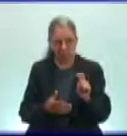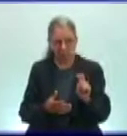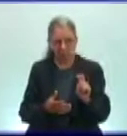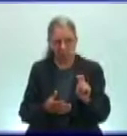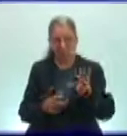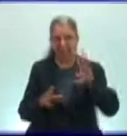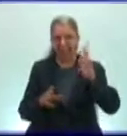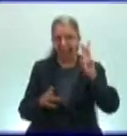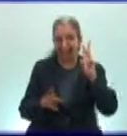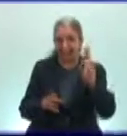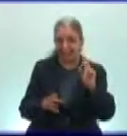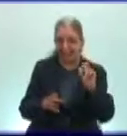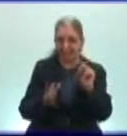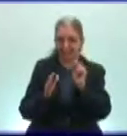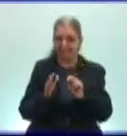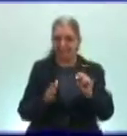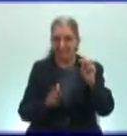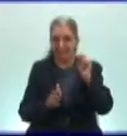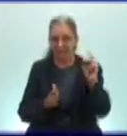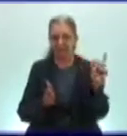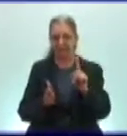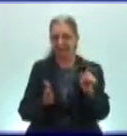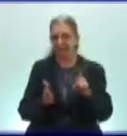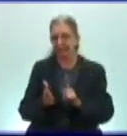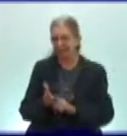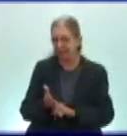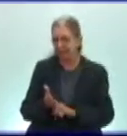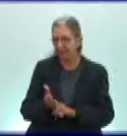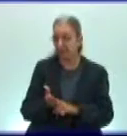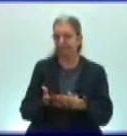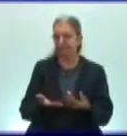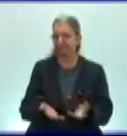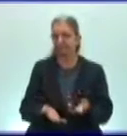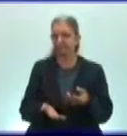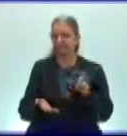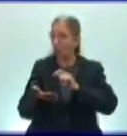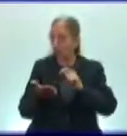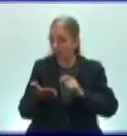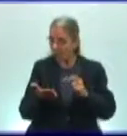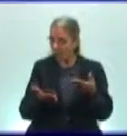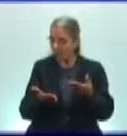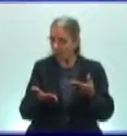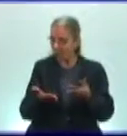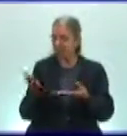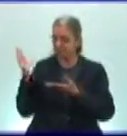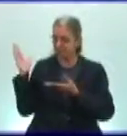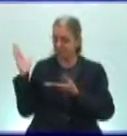la cantidad de niveles de energía.